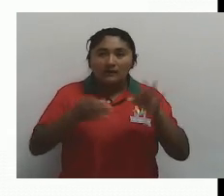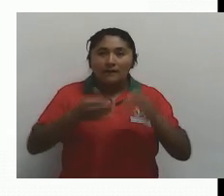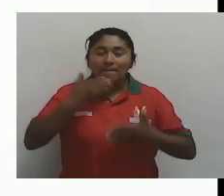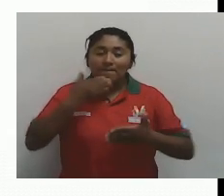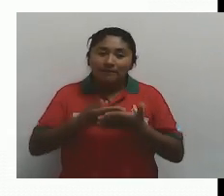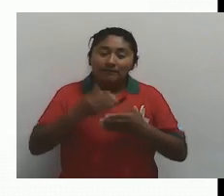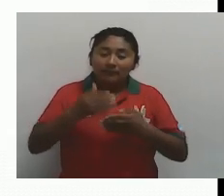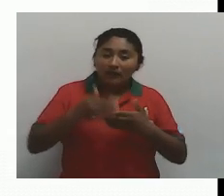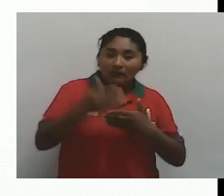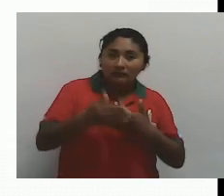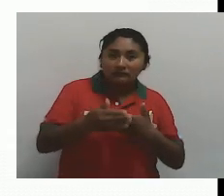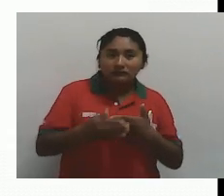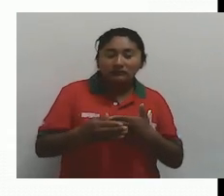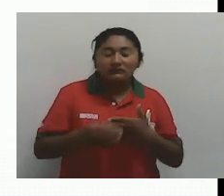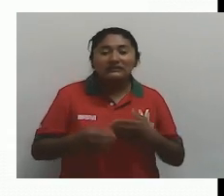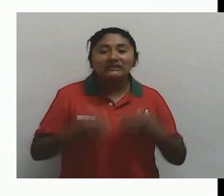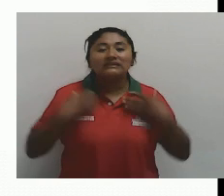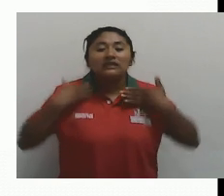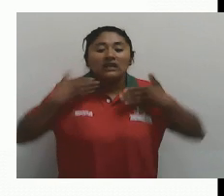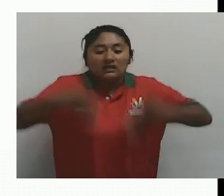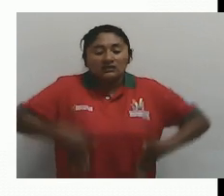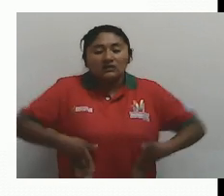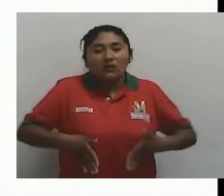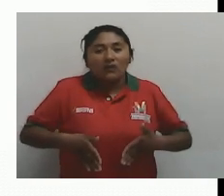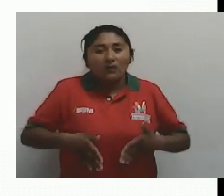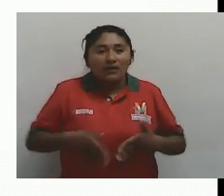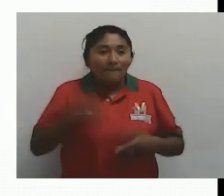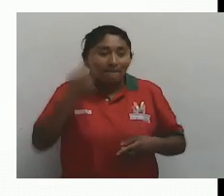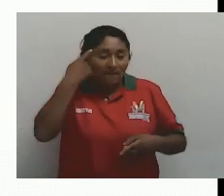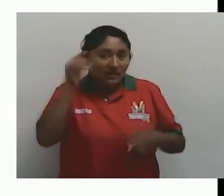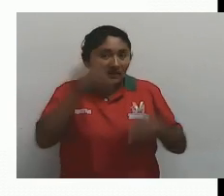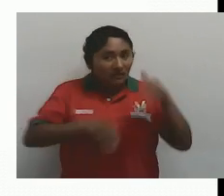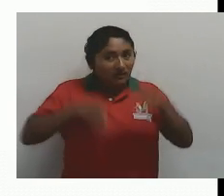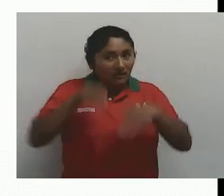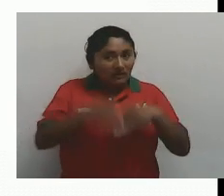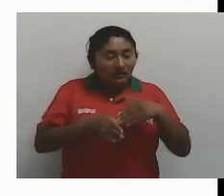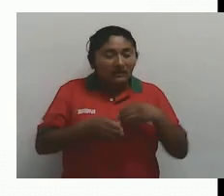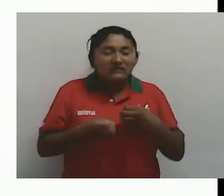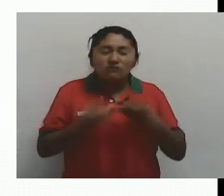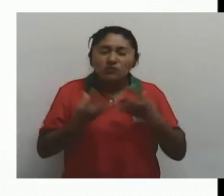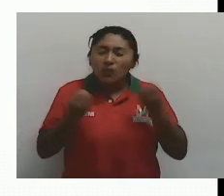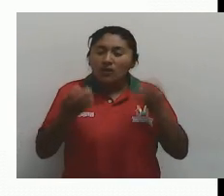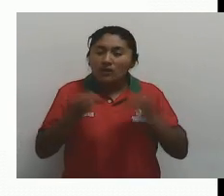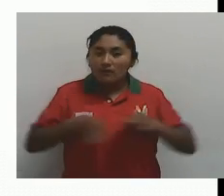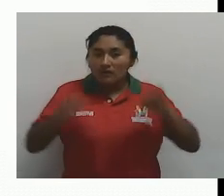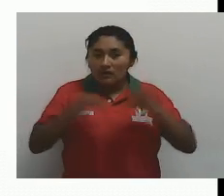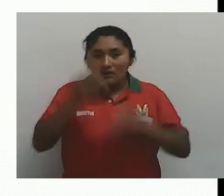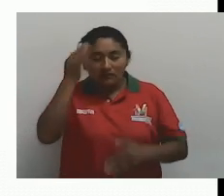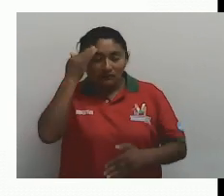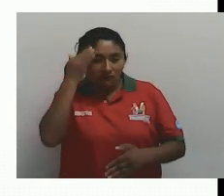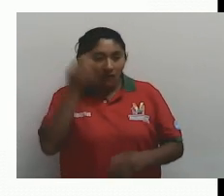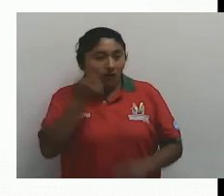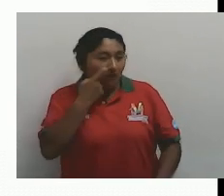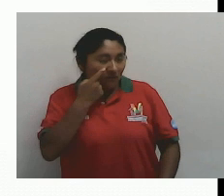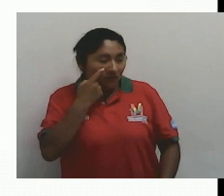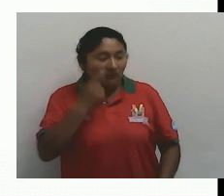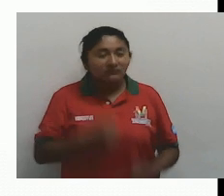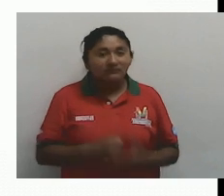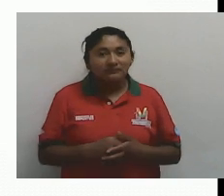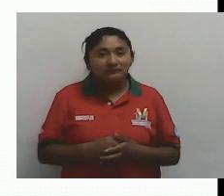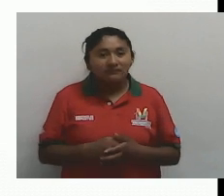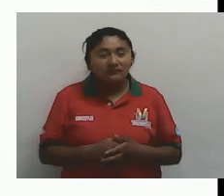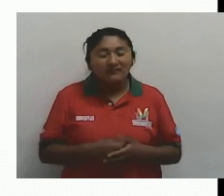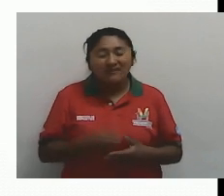la indumentaria, las que son reglamentarias, porque muchas de las descalificaciones,